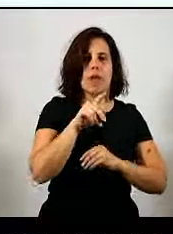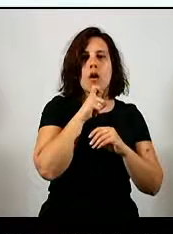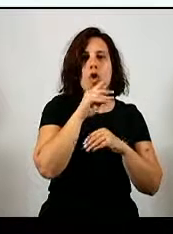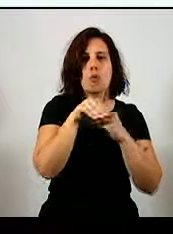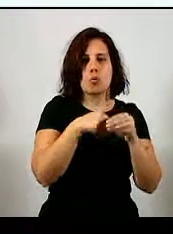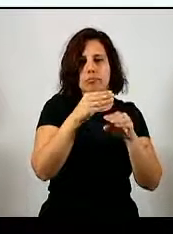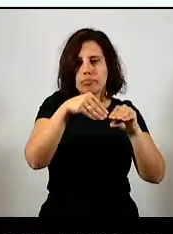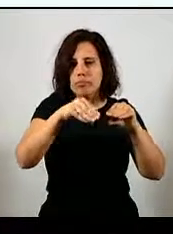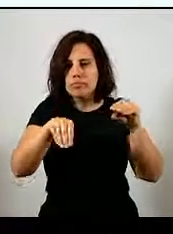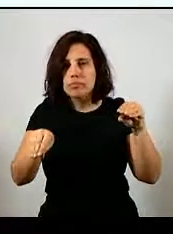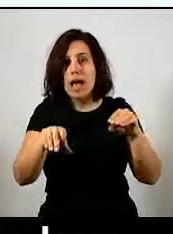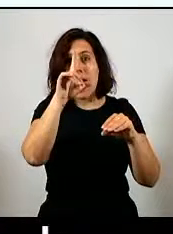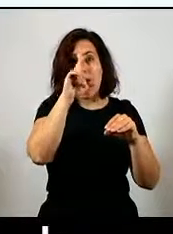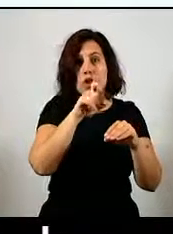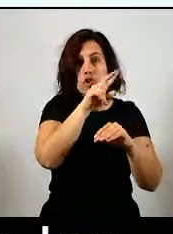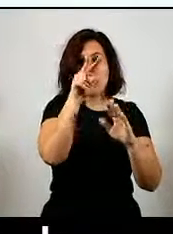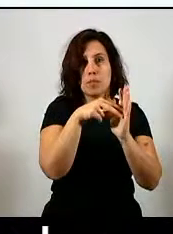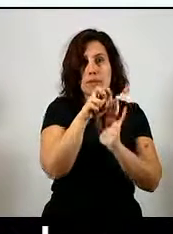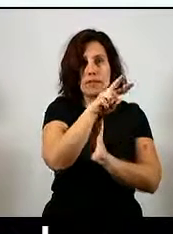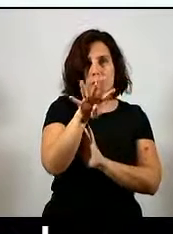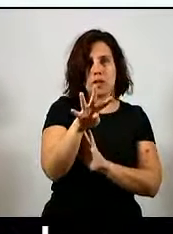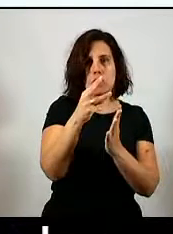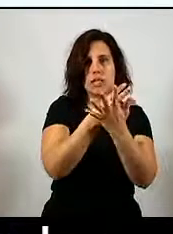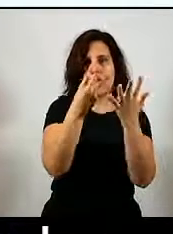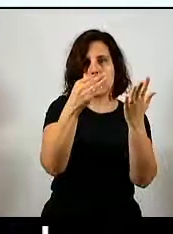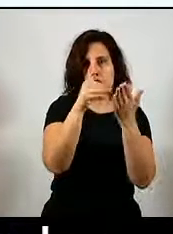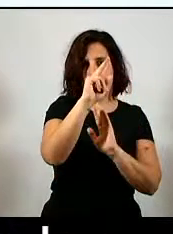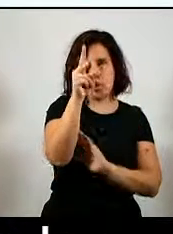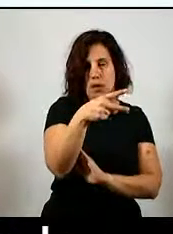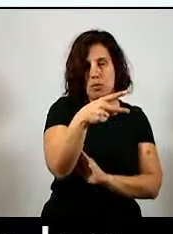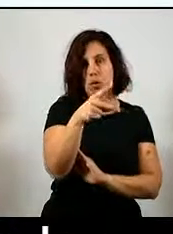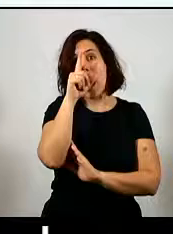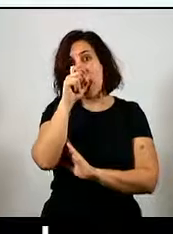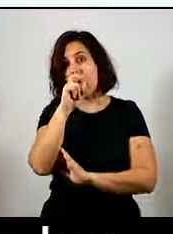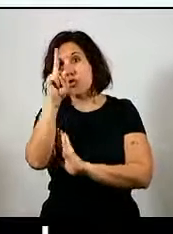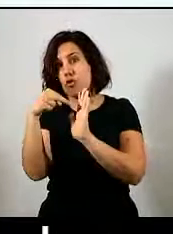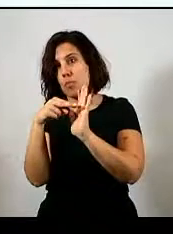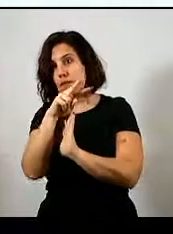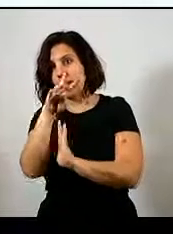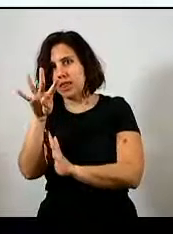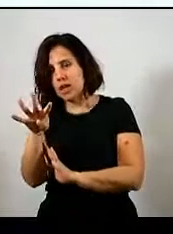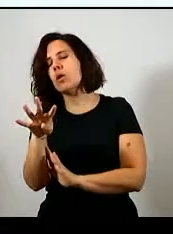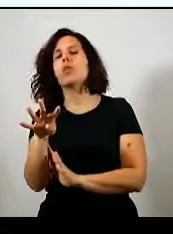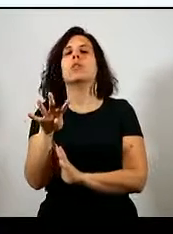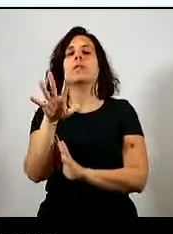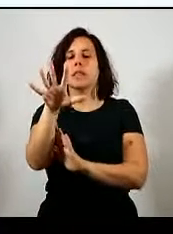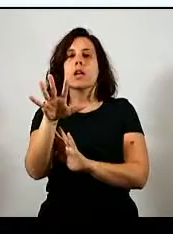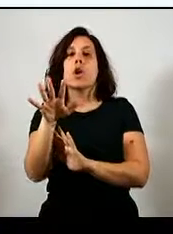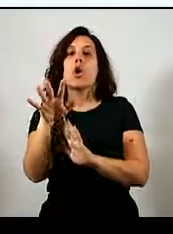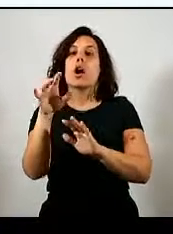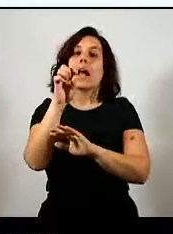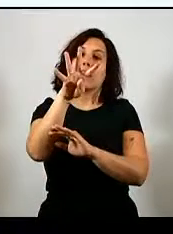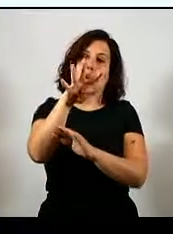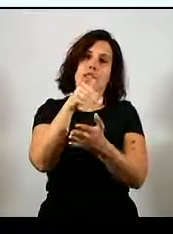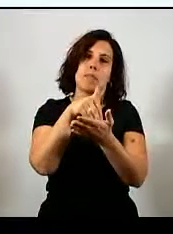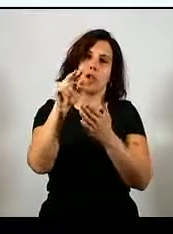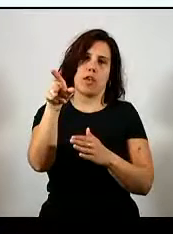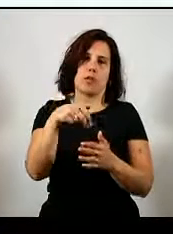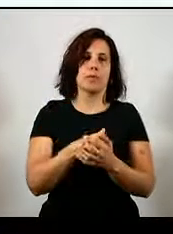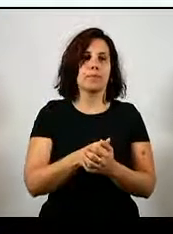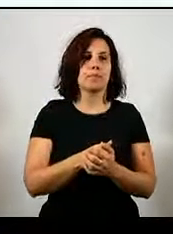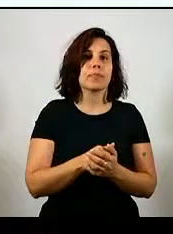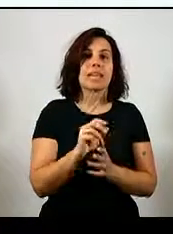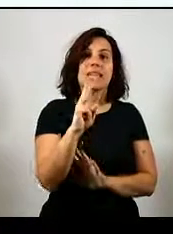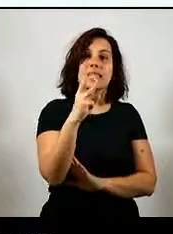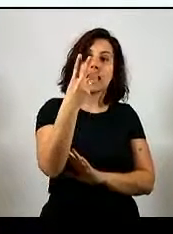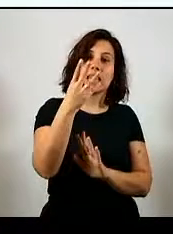En 2024, 18 millones de euros y en 2025, 14.400.000 euros. En la tercera fase, la